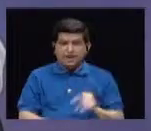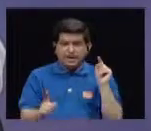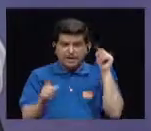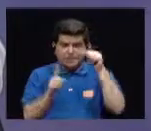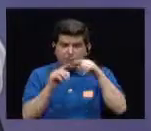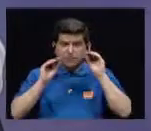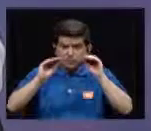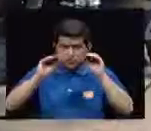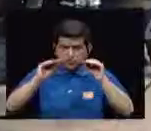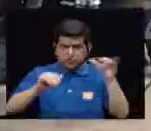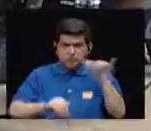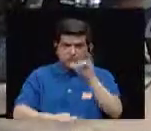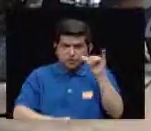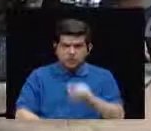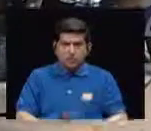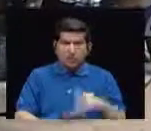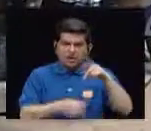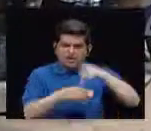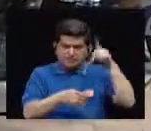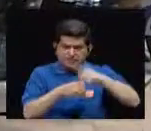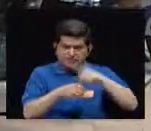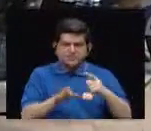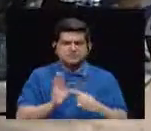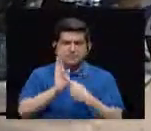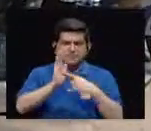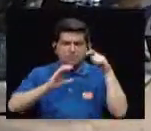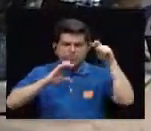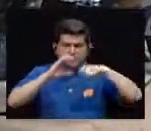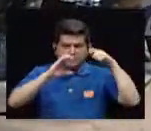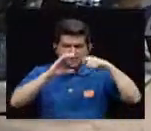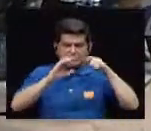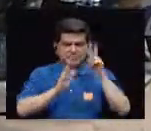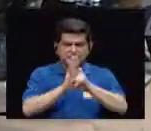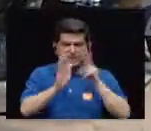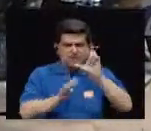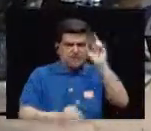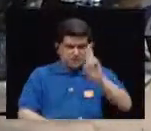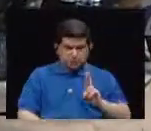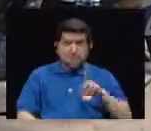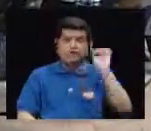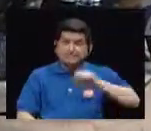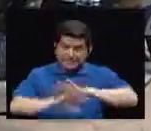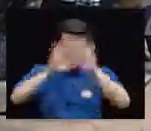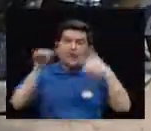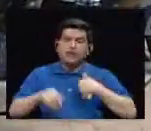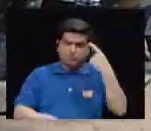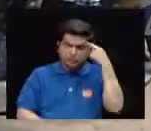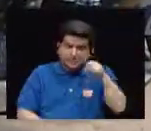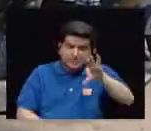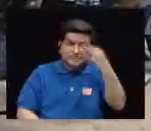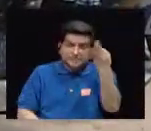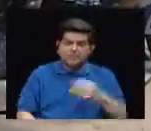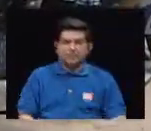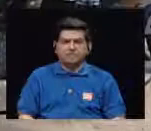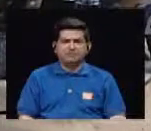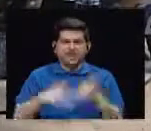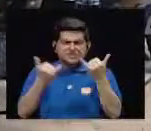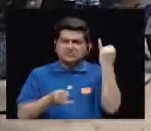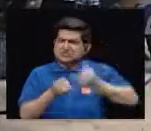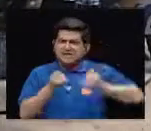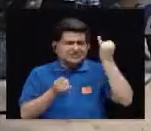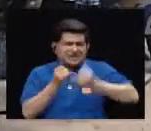para el propósito académico y para que participara en la muestra de cine y video costarricense que se realizó. Claro, yo lo pensé de esa forma porque decía,